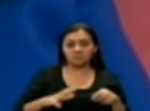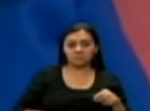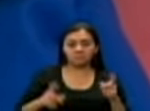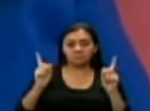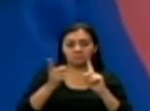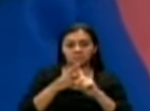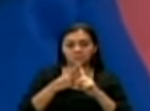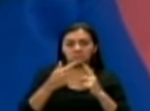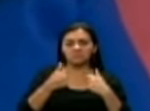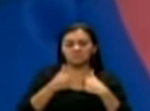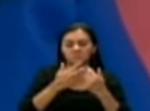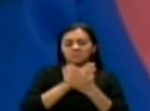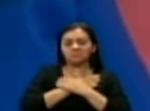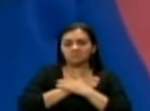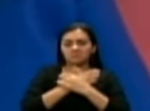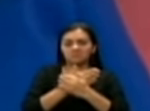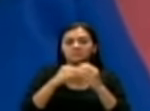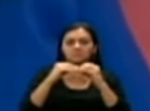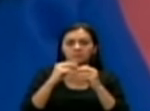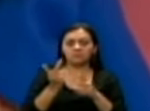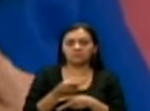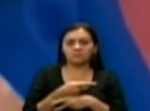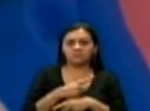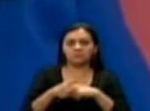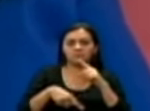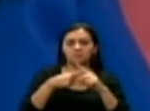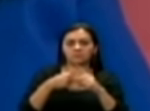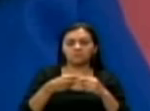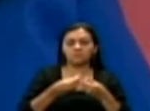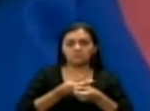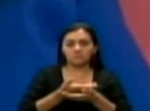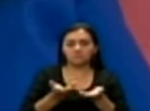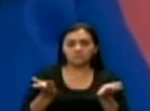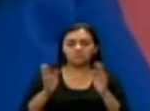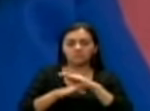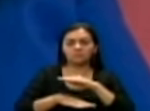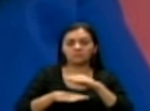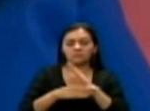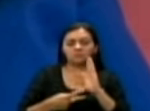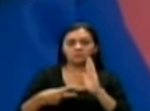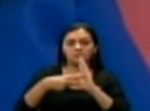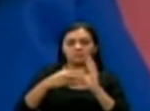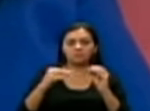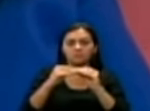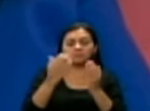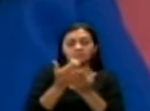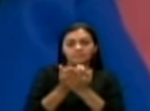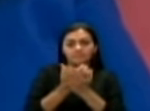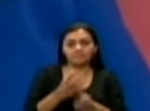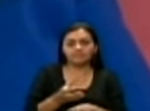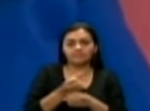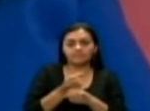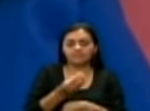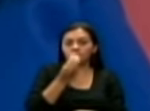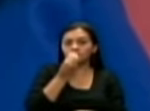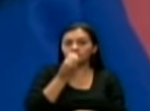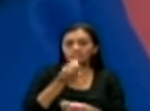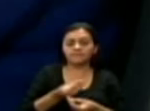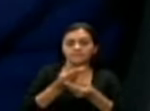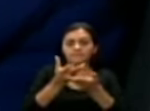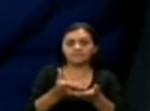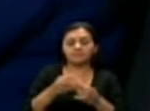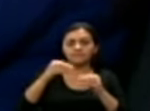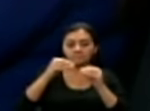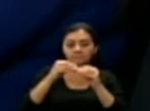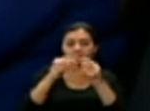un país productivo, que genera, basado en la reactivación económica, en la seguridad alimentaria, que genere ingresos a